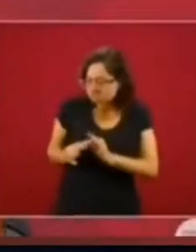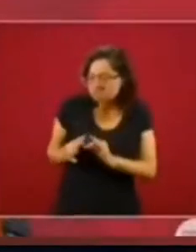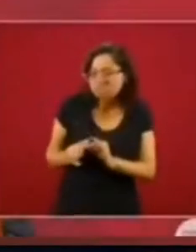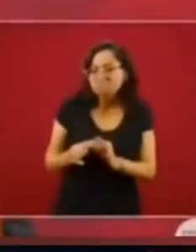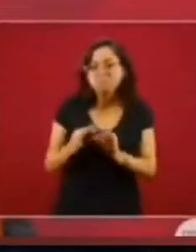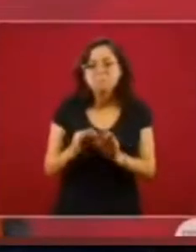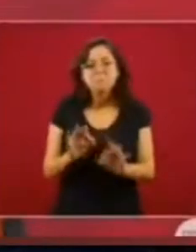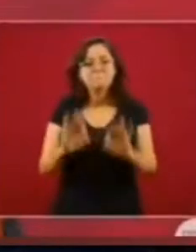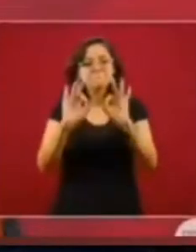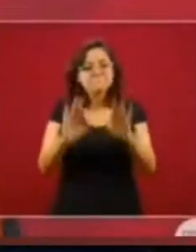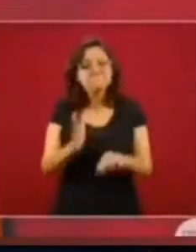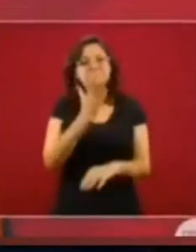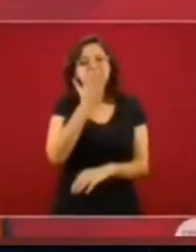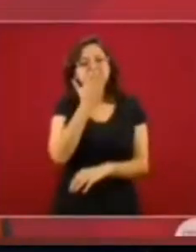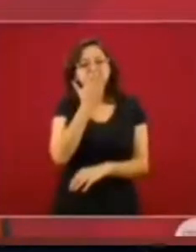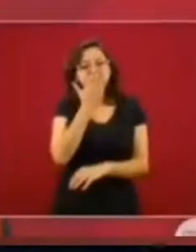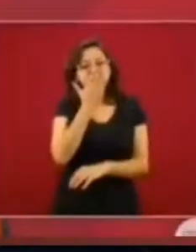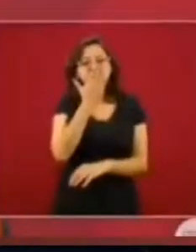de